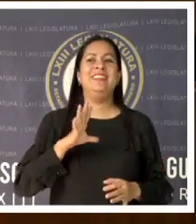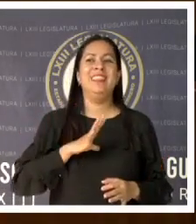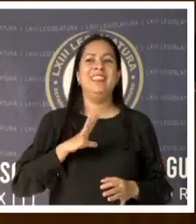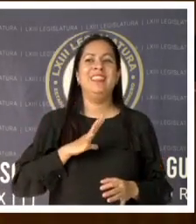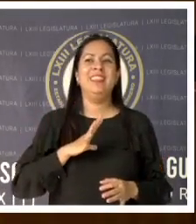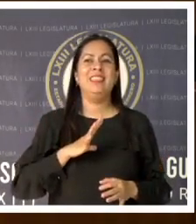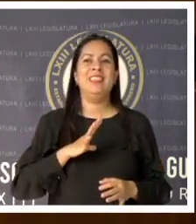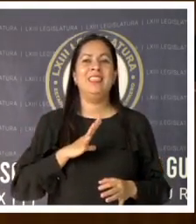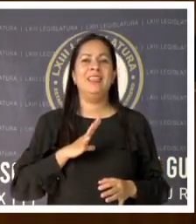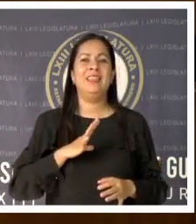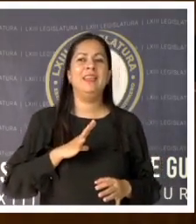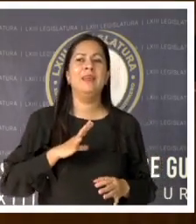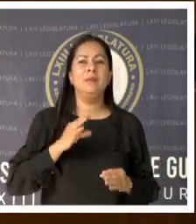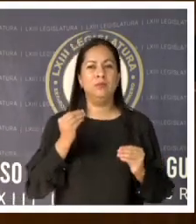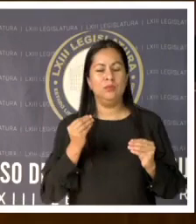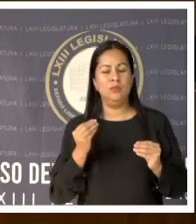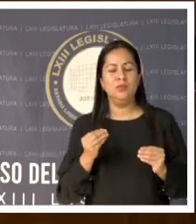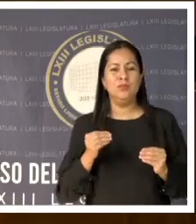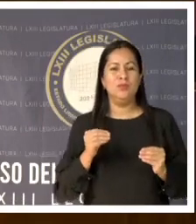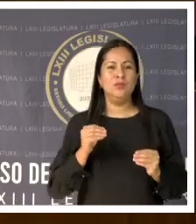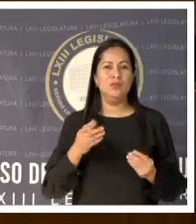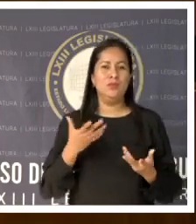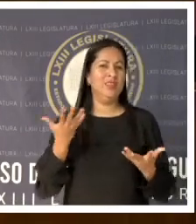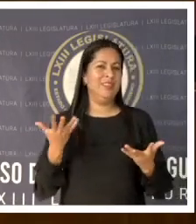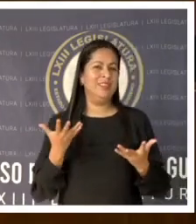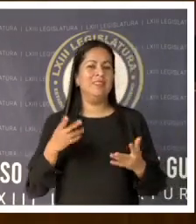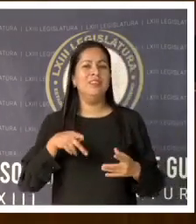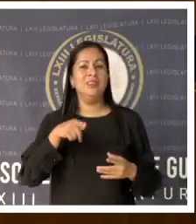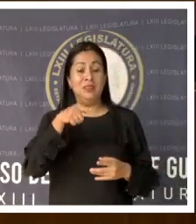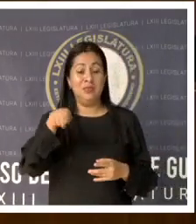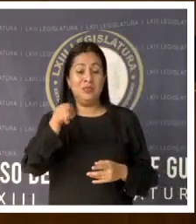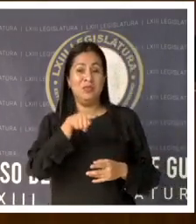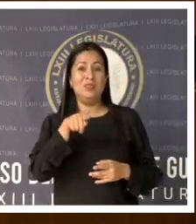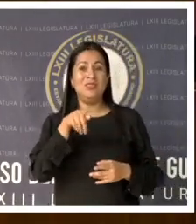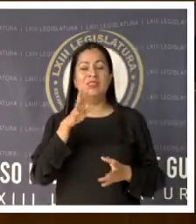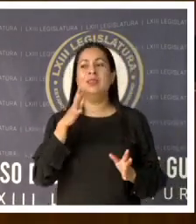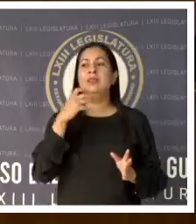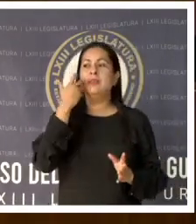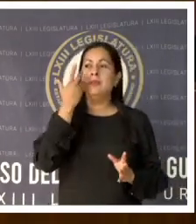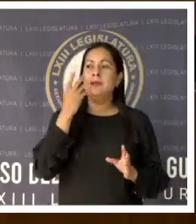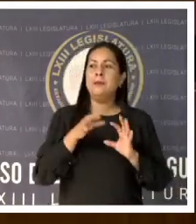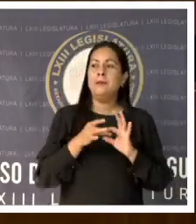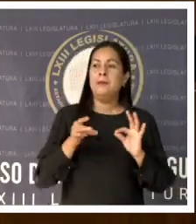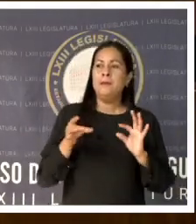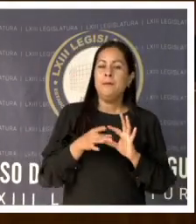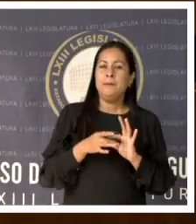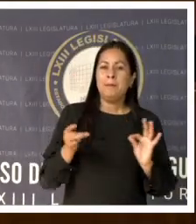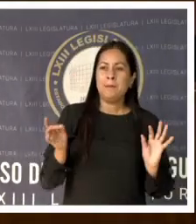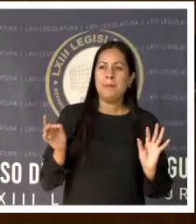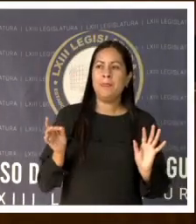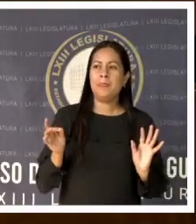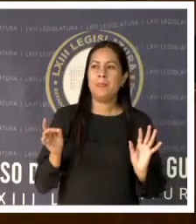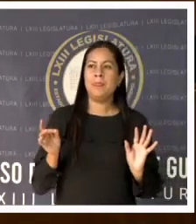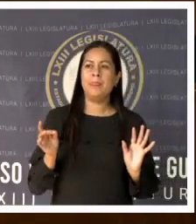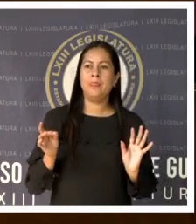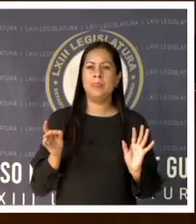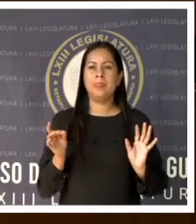agarrar para ustedes y él ya están ahí quiero decirles que en